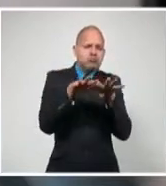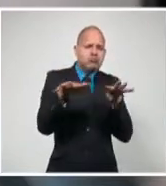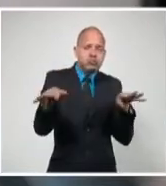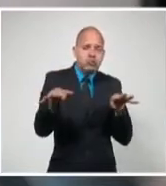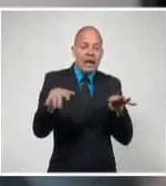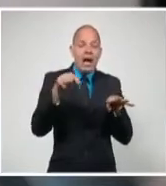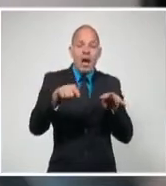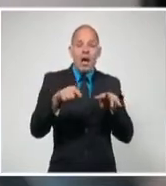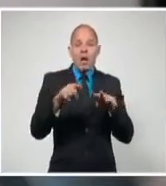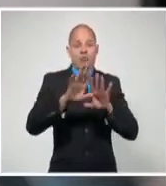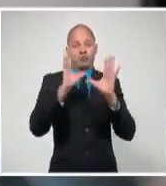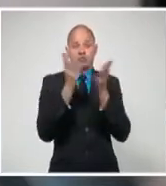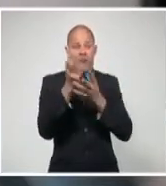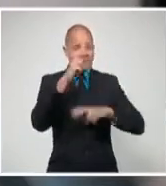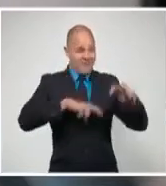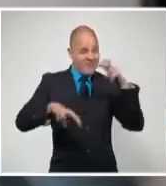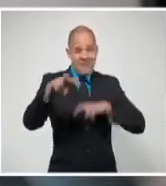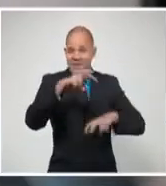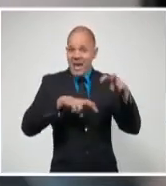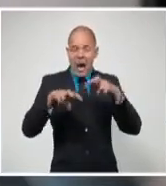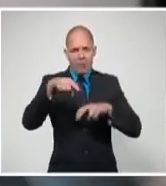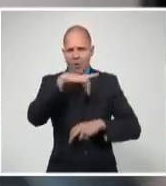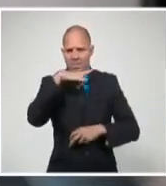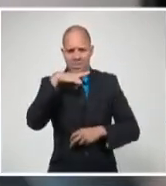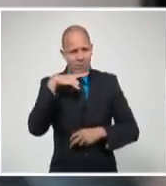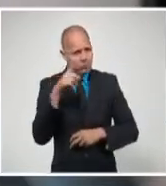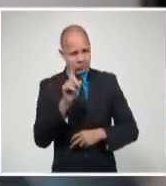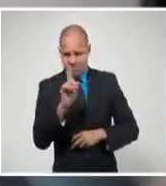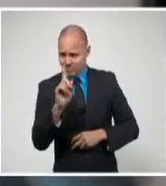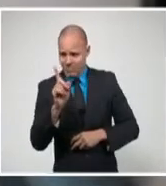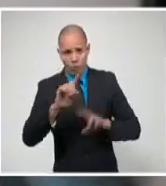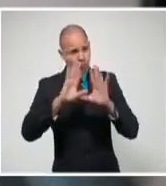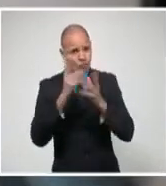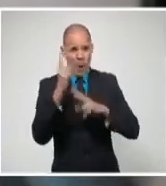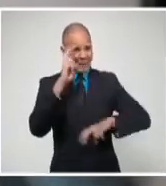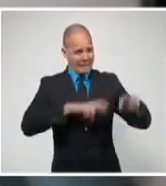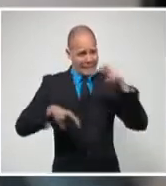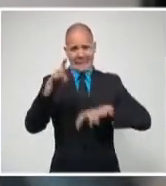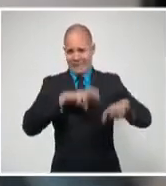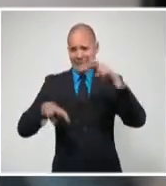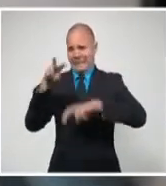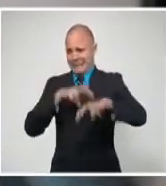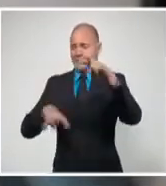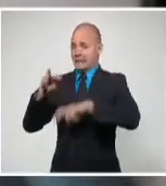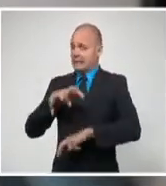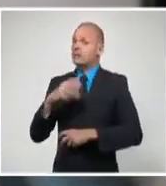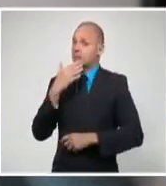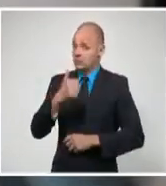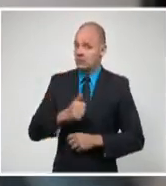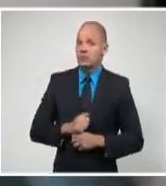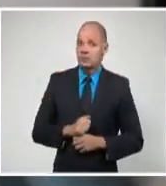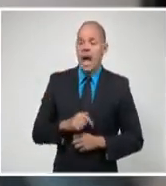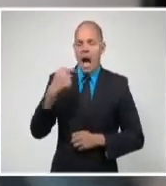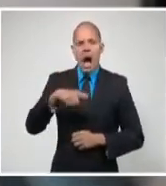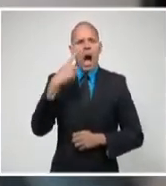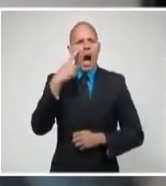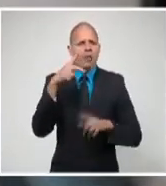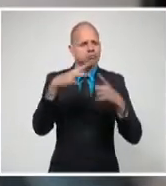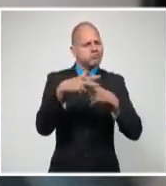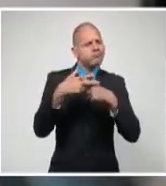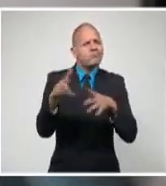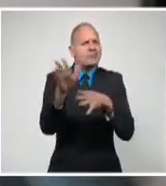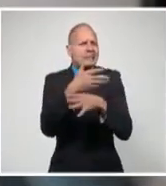y escala sin precedentes. El acceso abierto a información científica favorece la búsqueda de soluciones en áreas